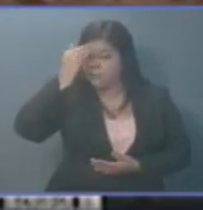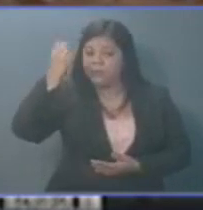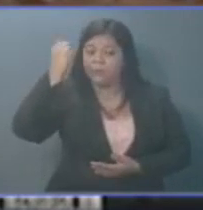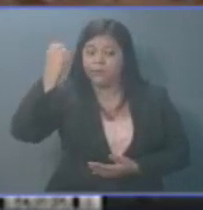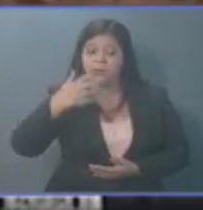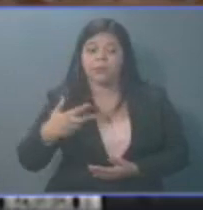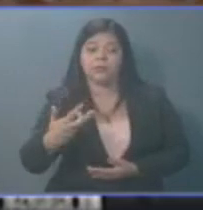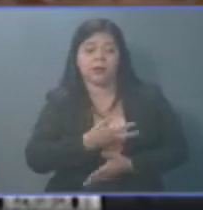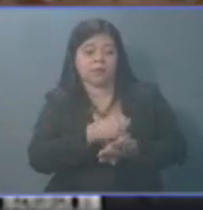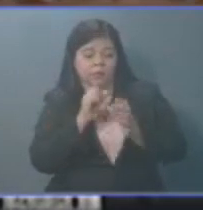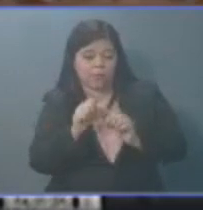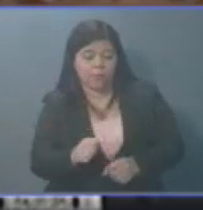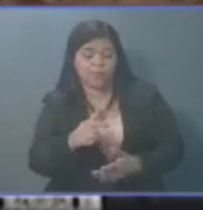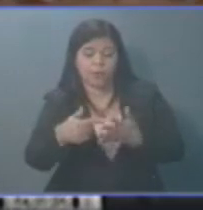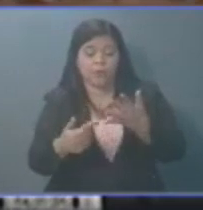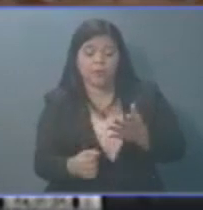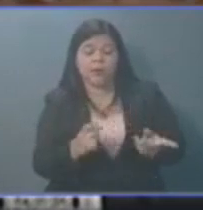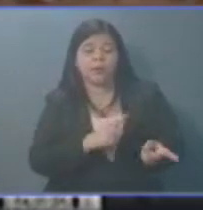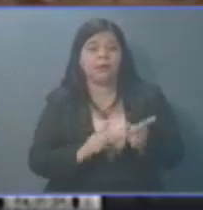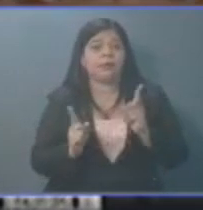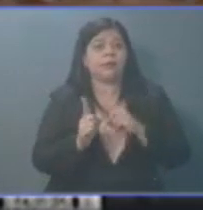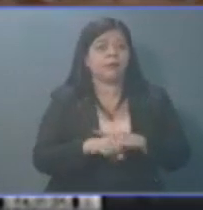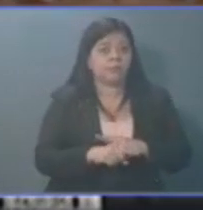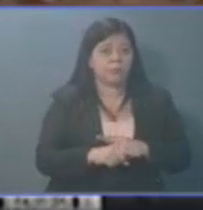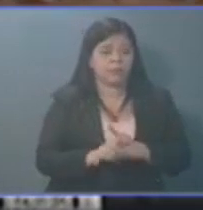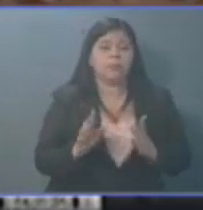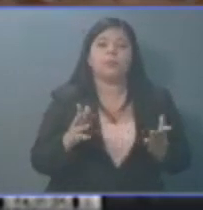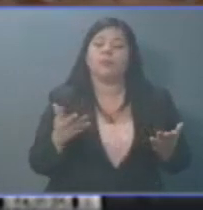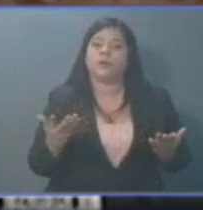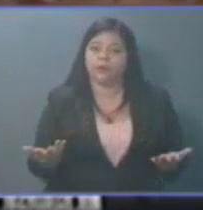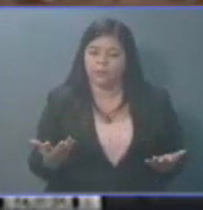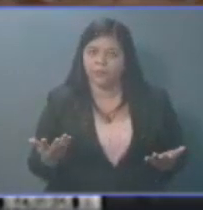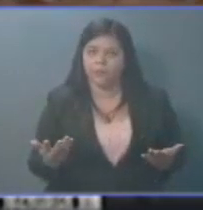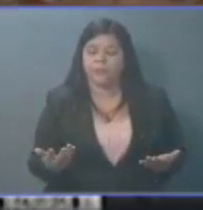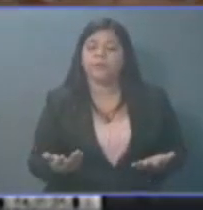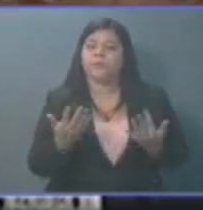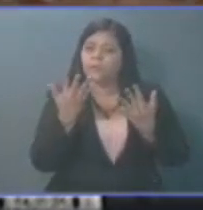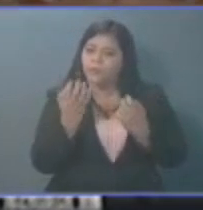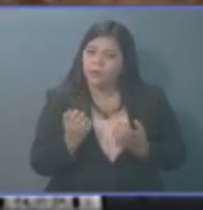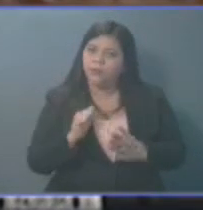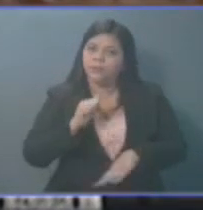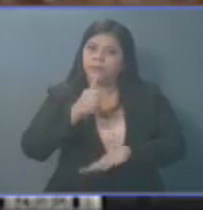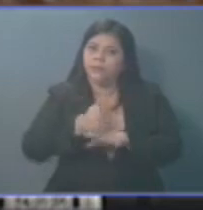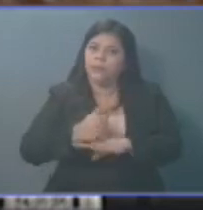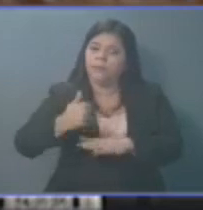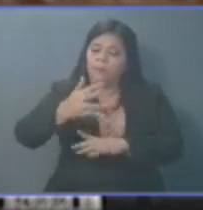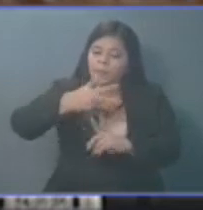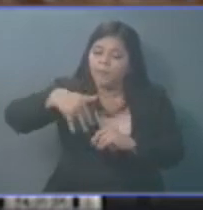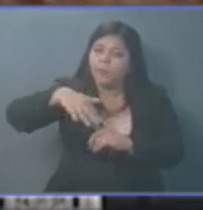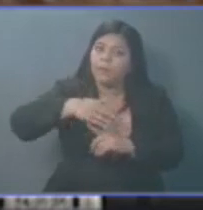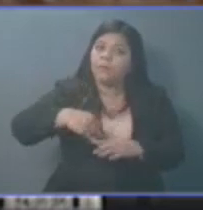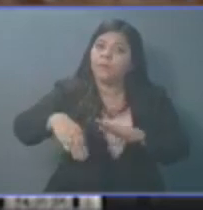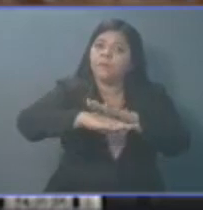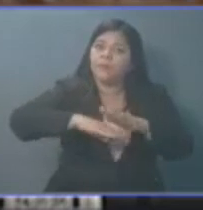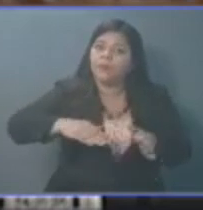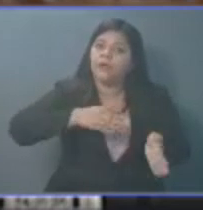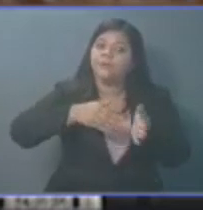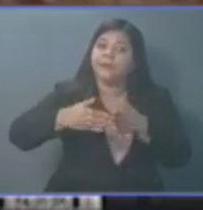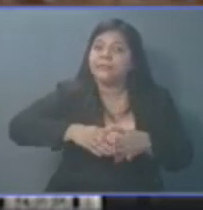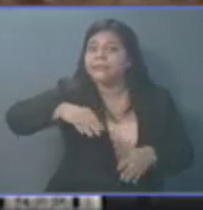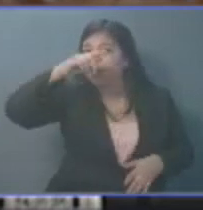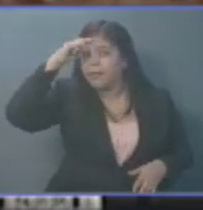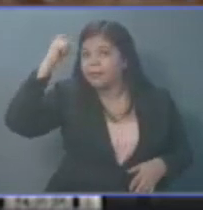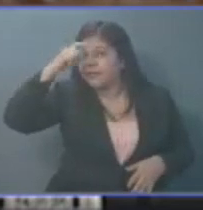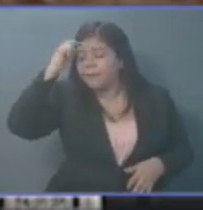indispensable modificar la ley con el objeto de generar condiciones básicas para el inicio de operaciones